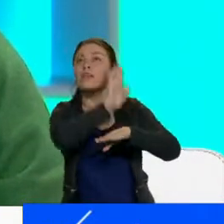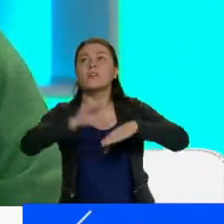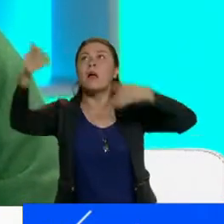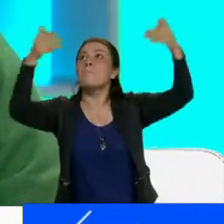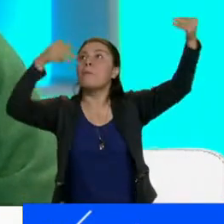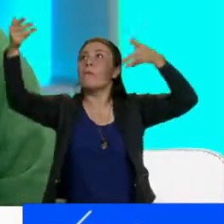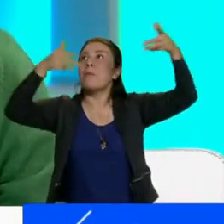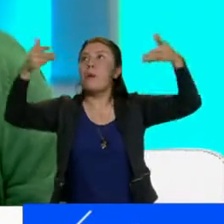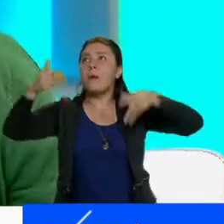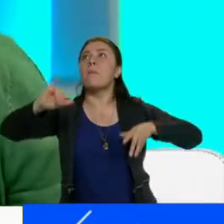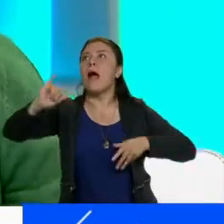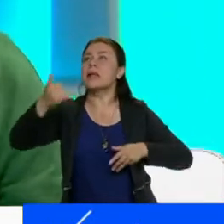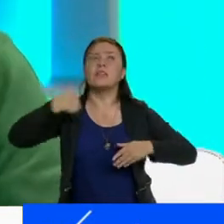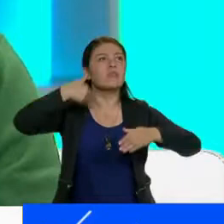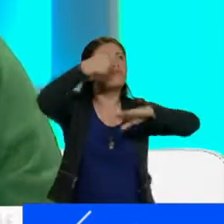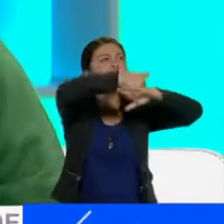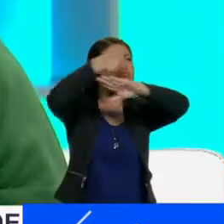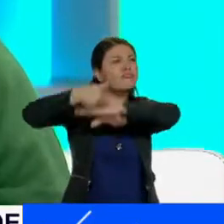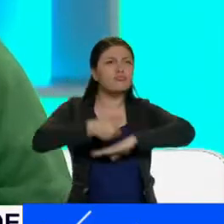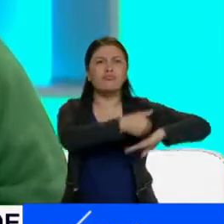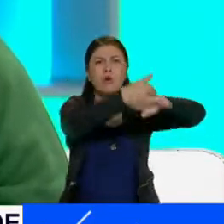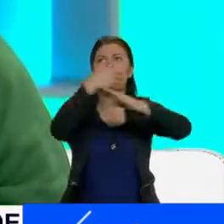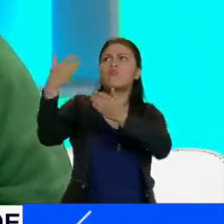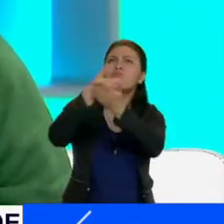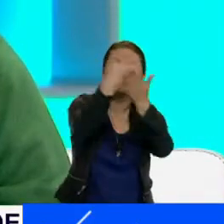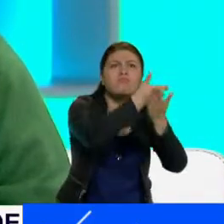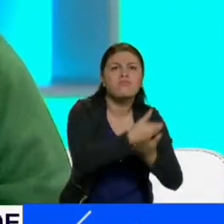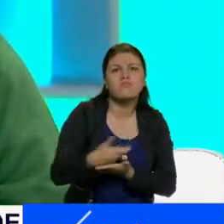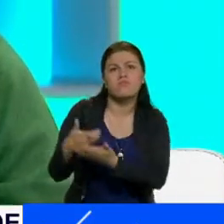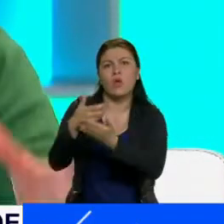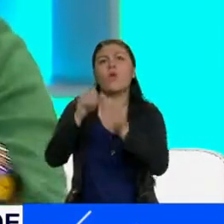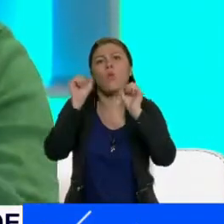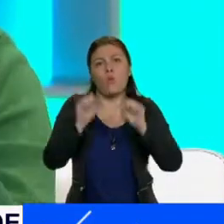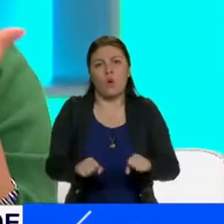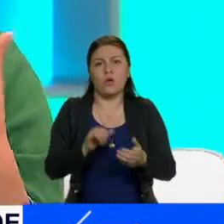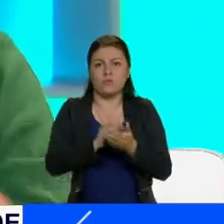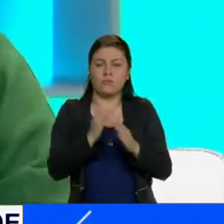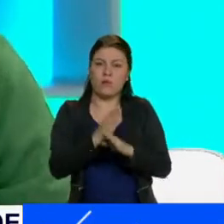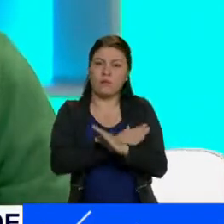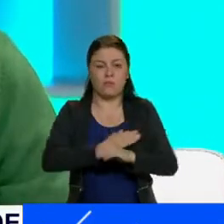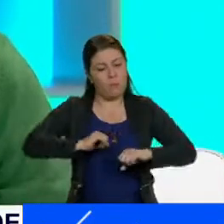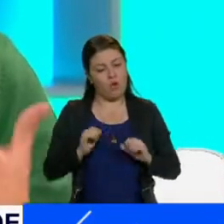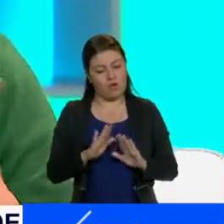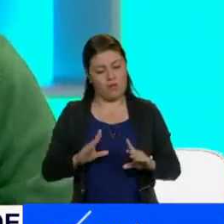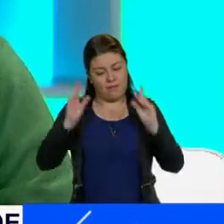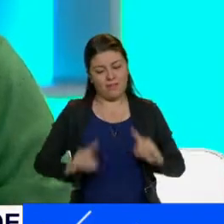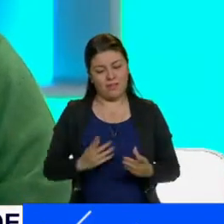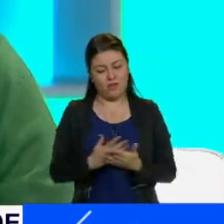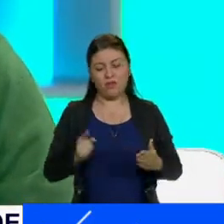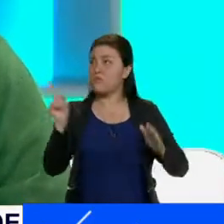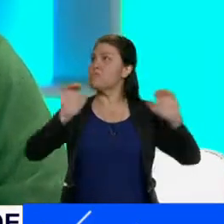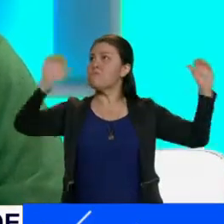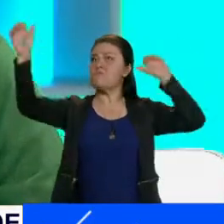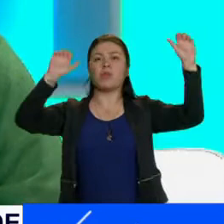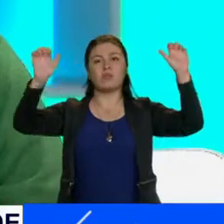existiendo las corporaciones autónomas regionales en las diferentes regiones del país, hasta donde